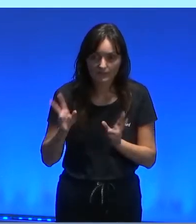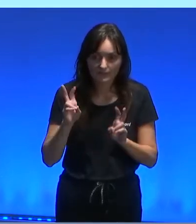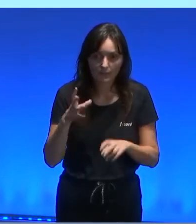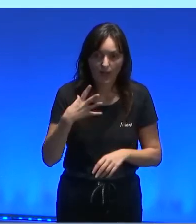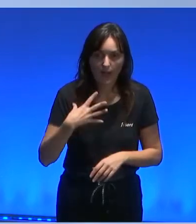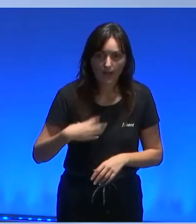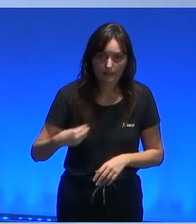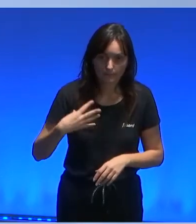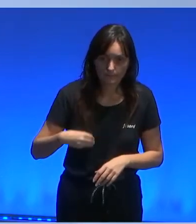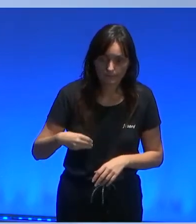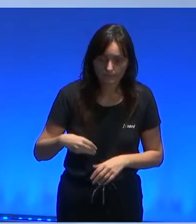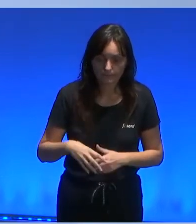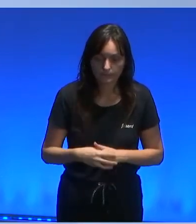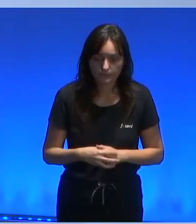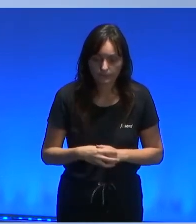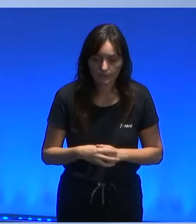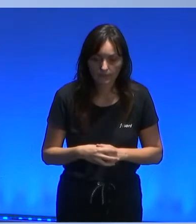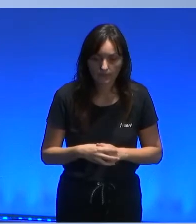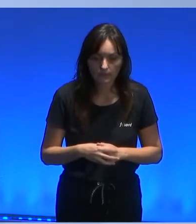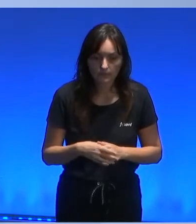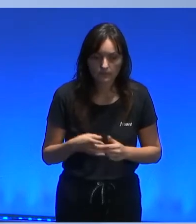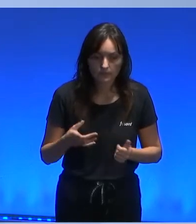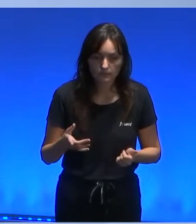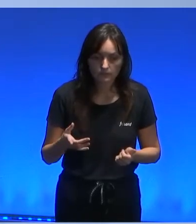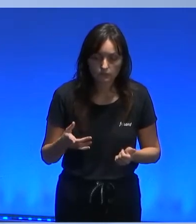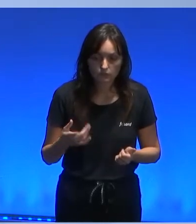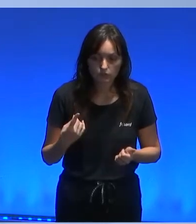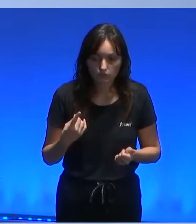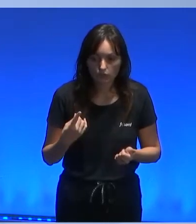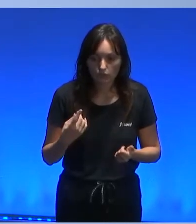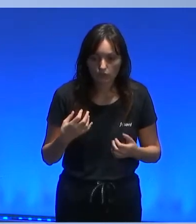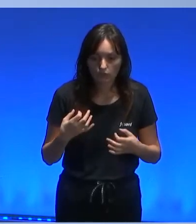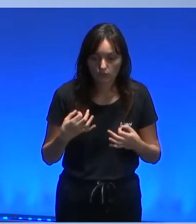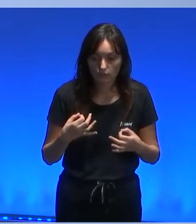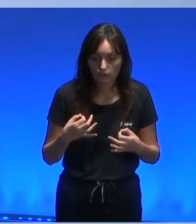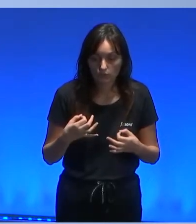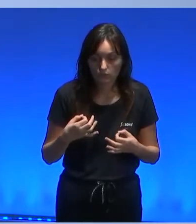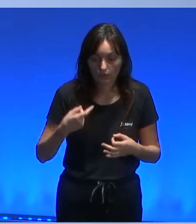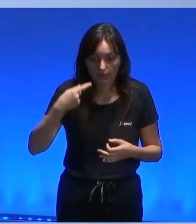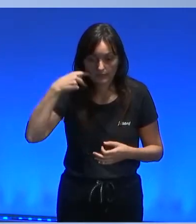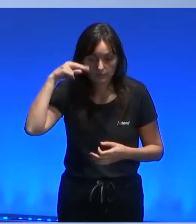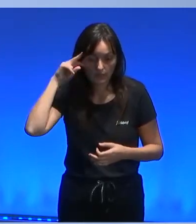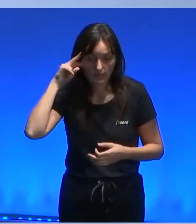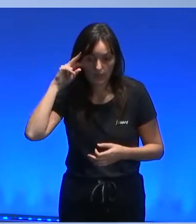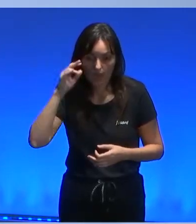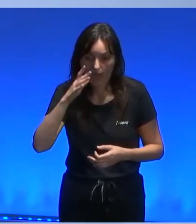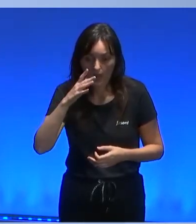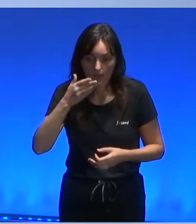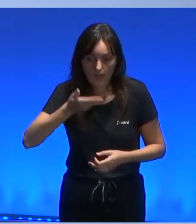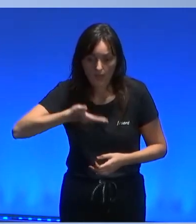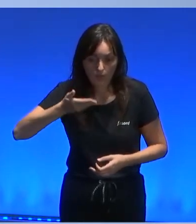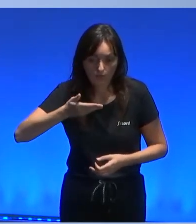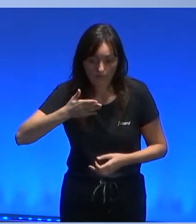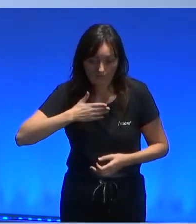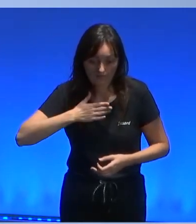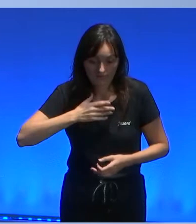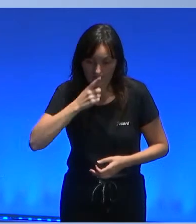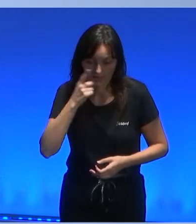amamantamiento, que sin duda es la experiencia más importante de nuestra vida,